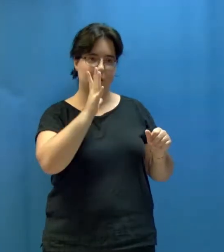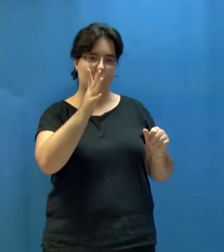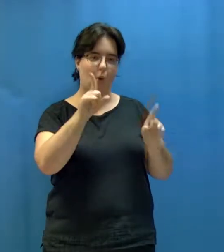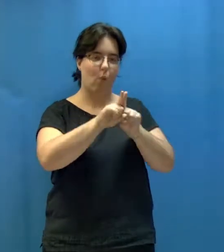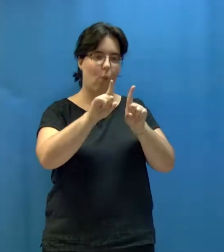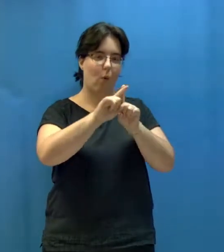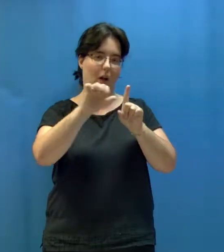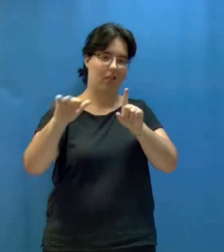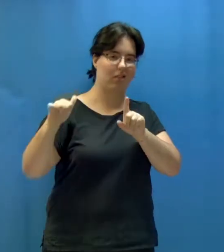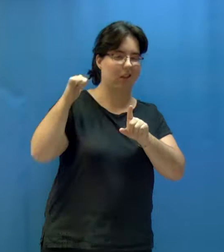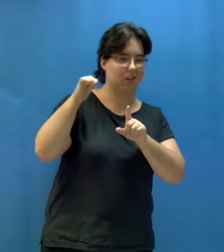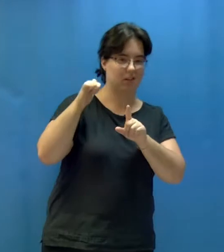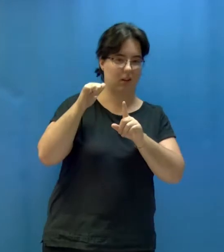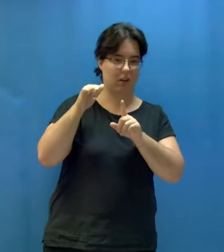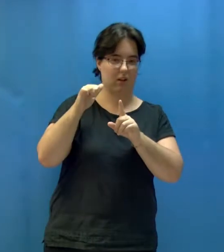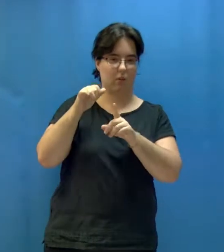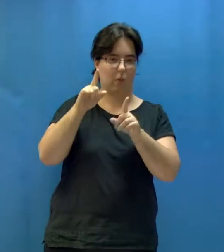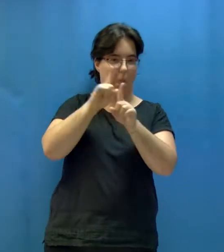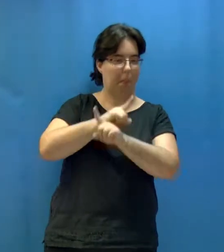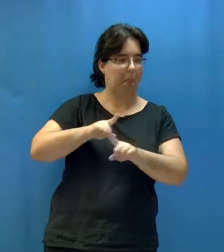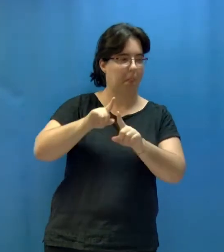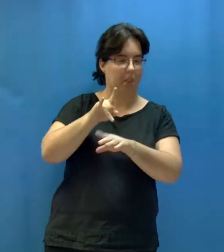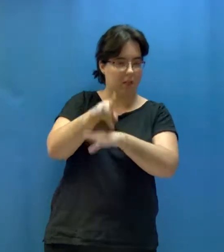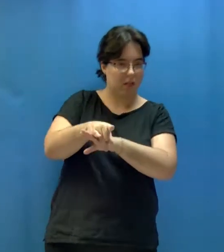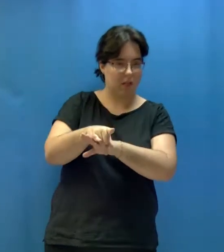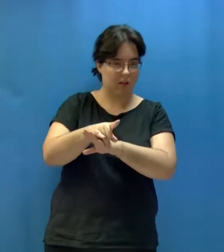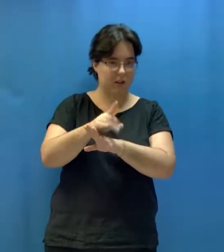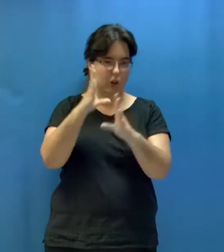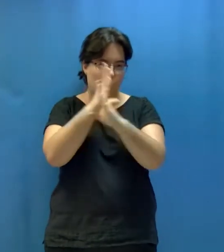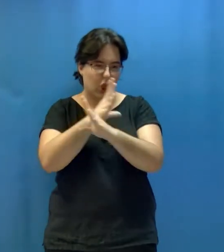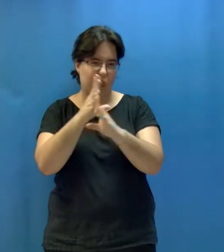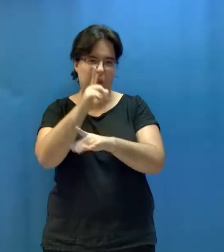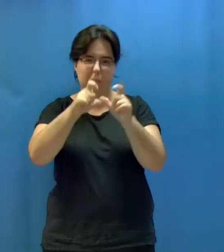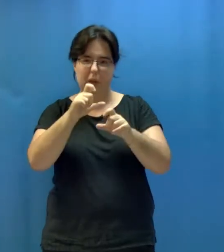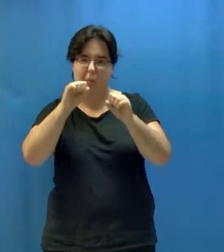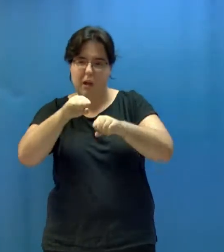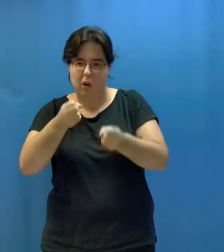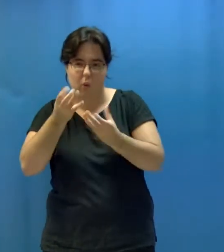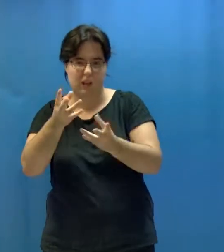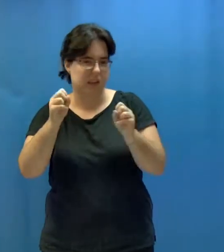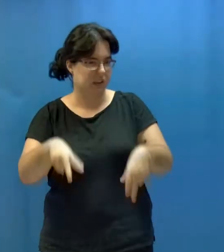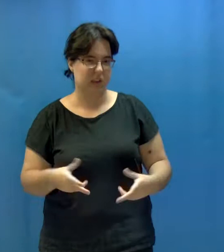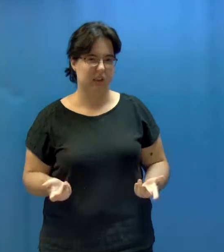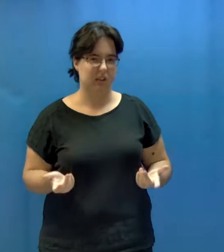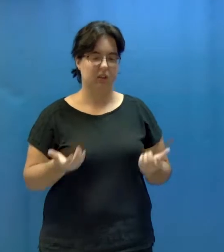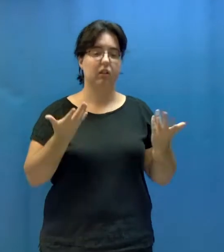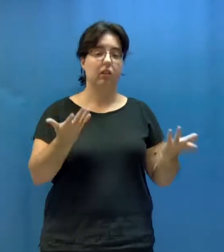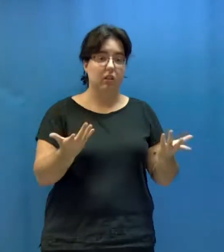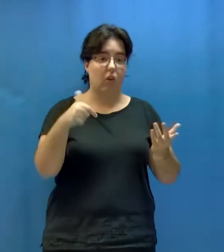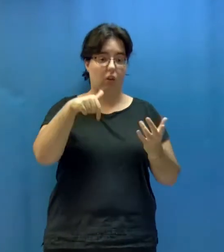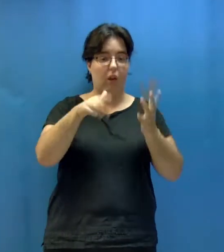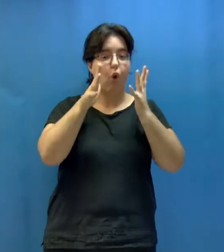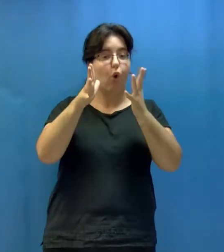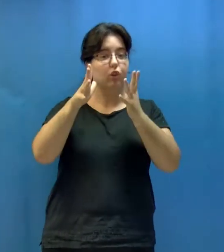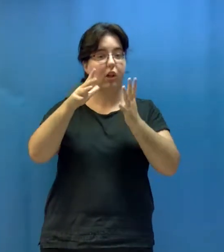a la mitad de la corporación y porque se ha hecho de espaldas sobre todo a las personas mayores. Y me explico. El Consejo Local del Mayor es un